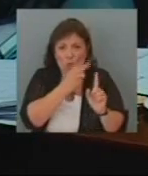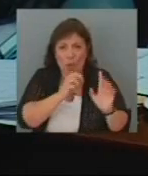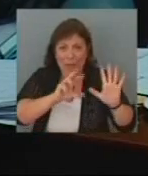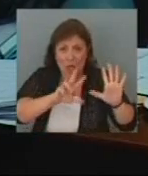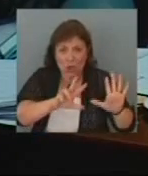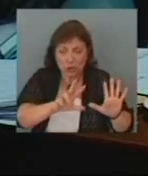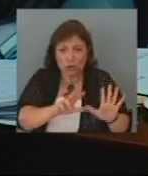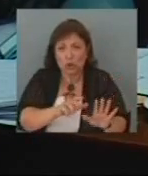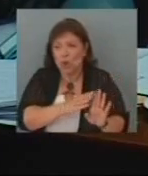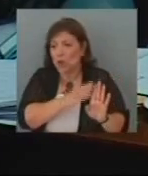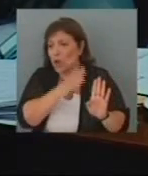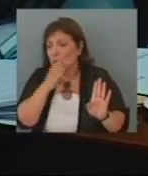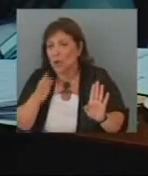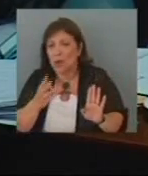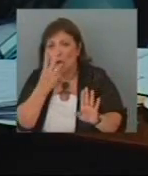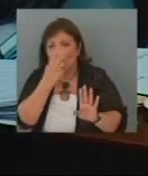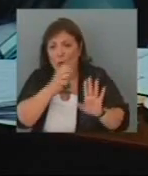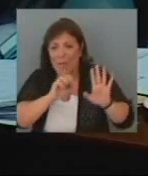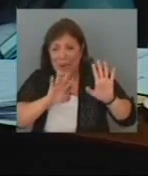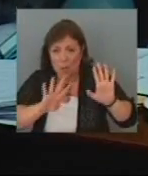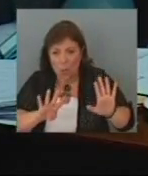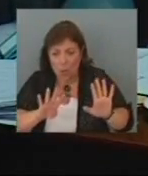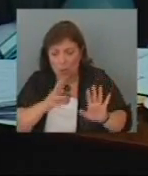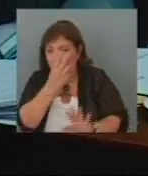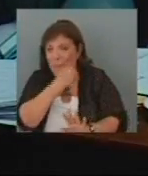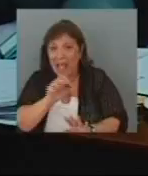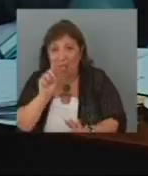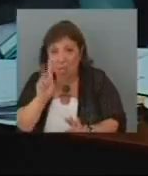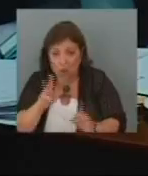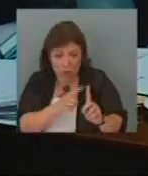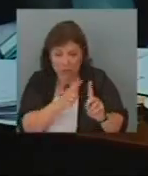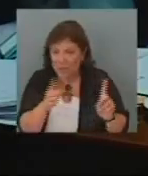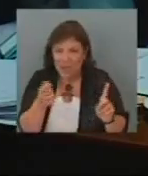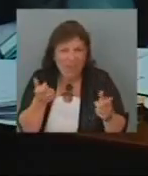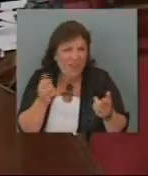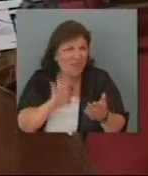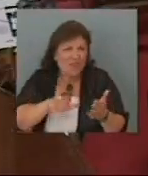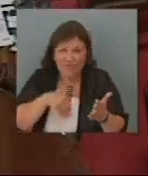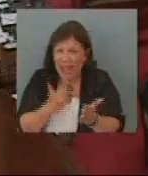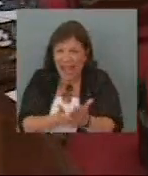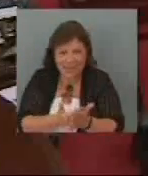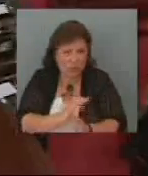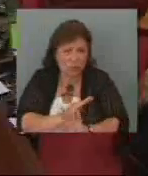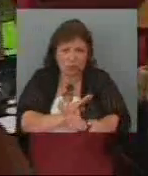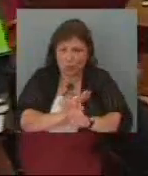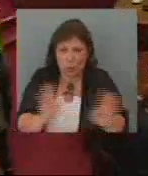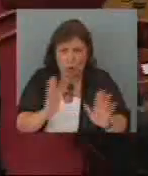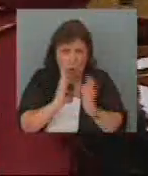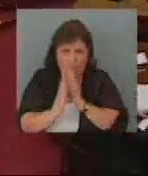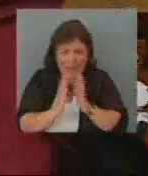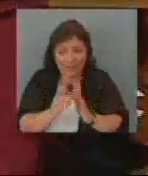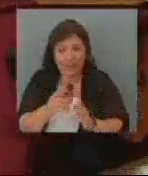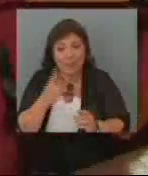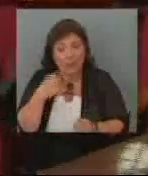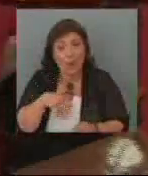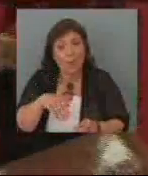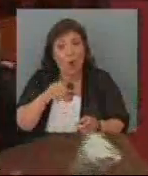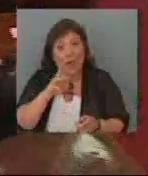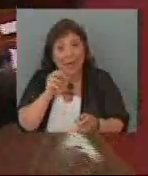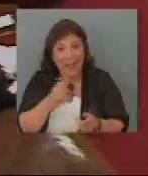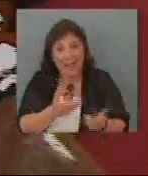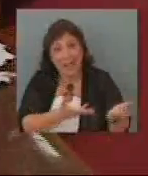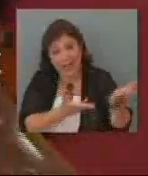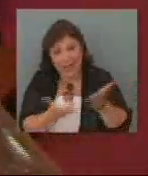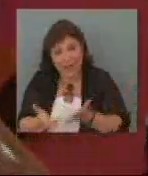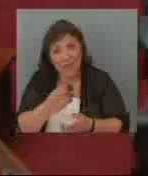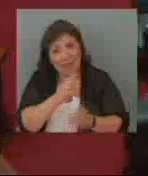2008 y los años 2012. Fracaso, fracaso comercial. En un pasaje, Moreira invitó a Astoria que baje a una banca